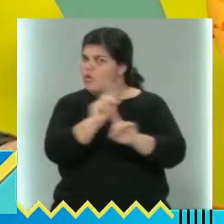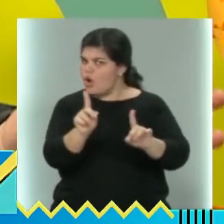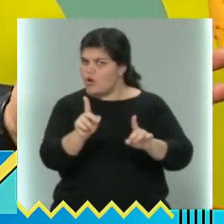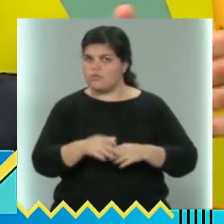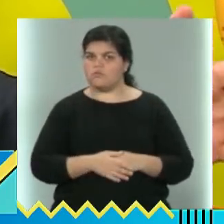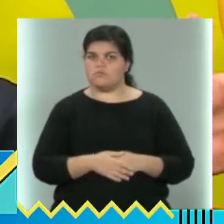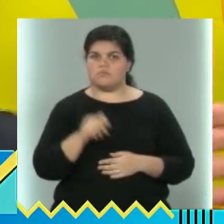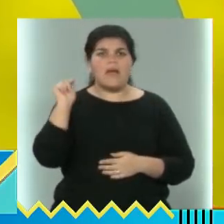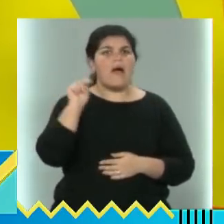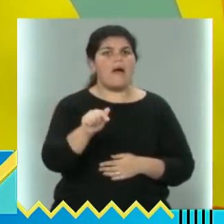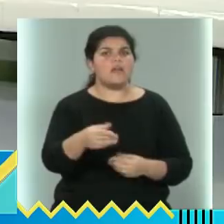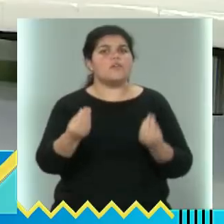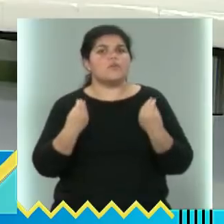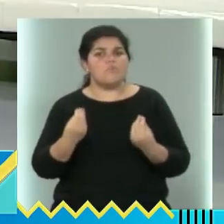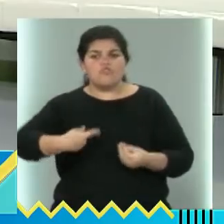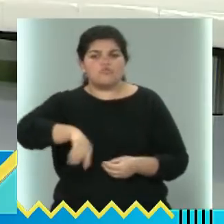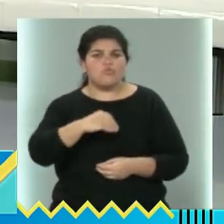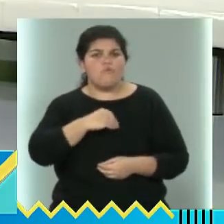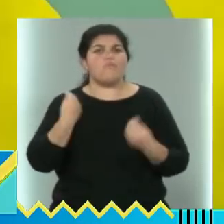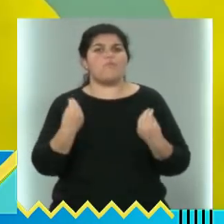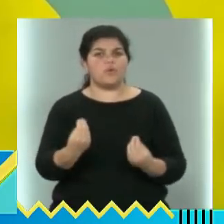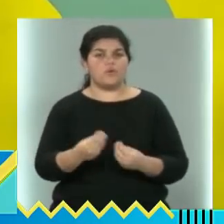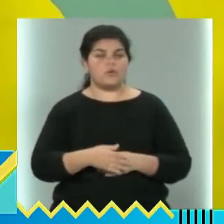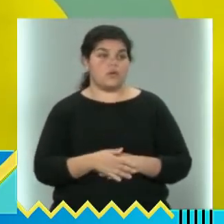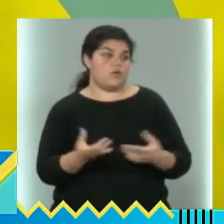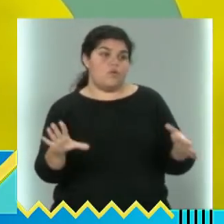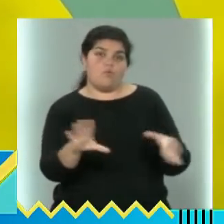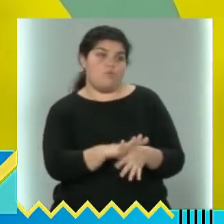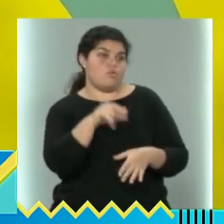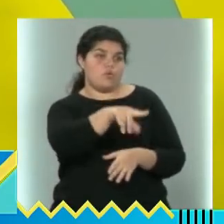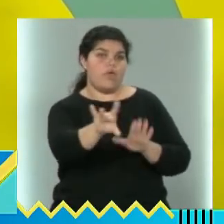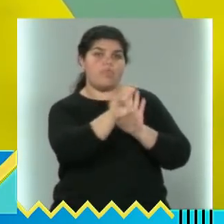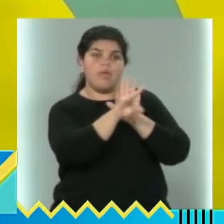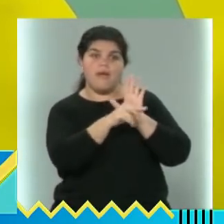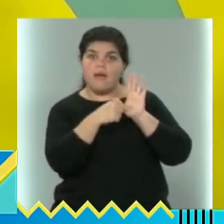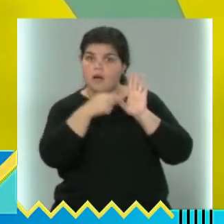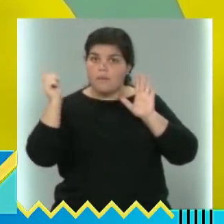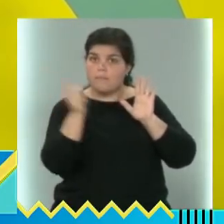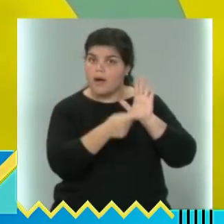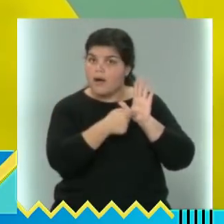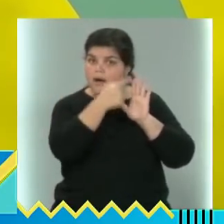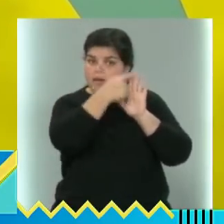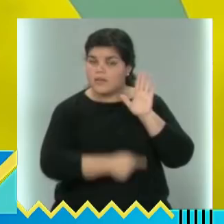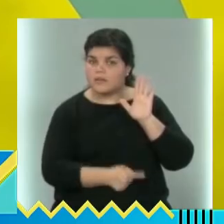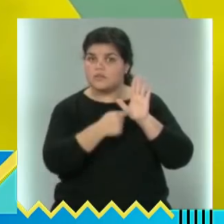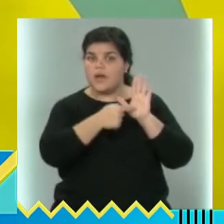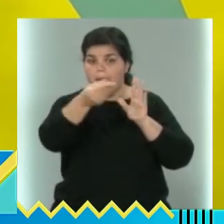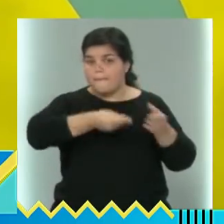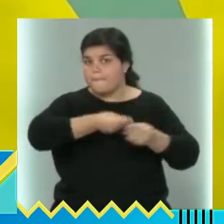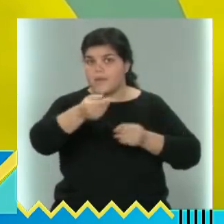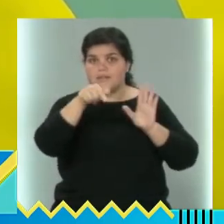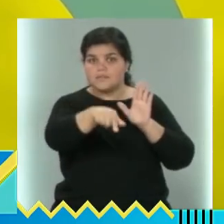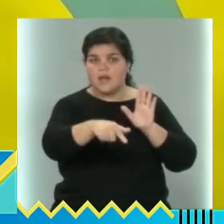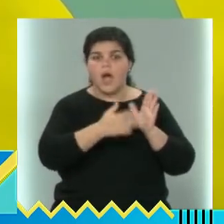Y ahí no ha sido ¿cómo creemos en el control? En el decreto que vos tenés acá, la empresa que te propone a realizar un tipo de esta actividad, te tiene